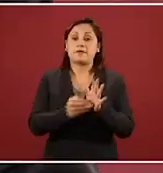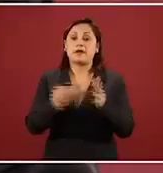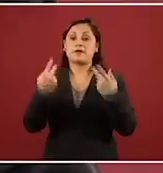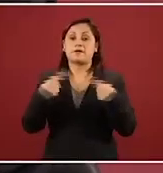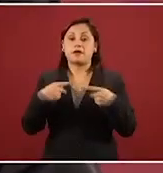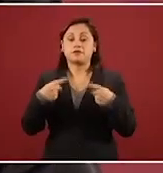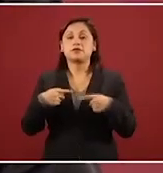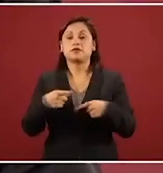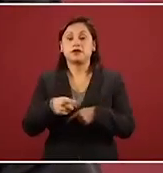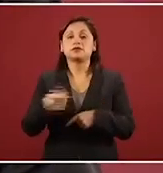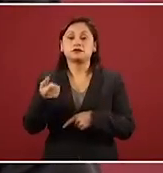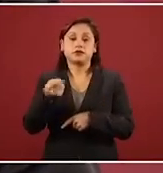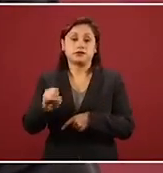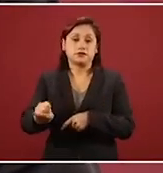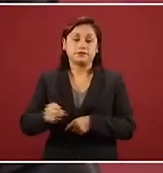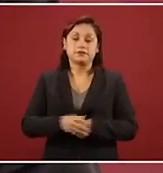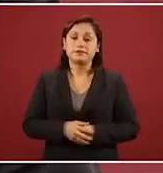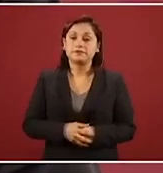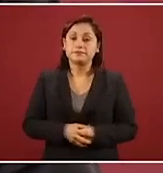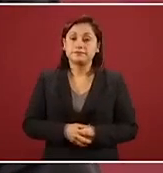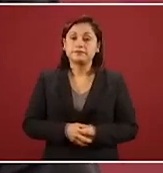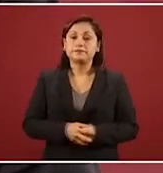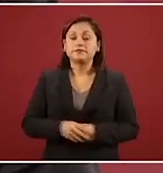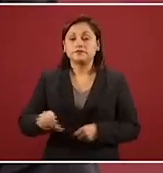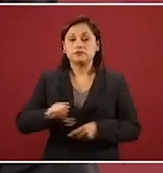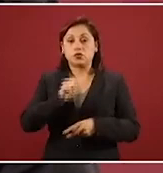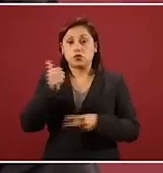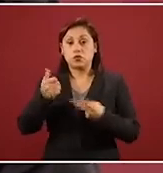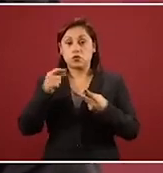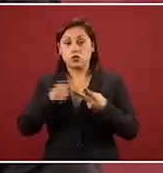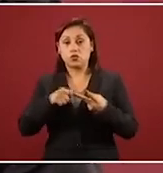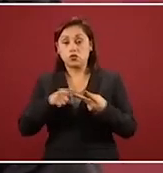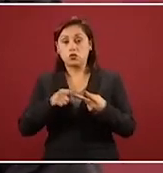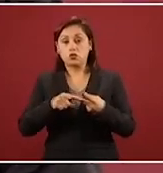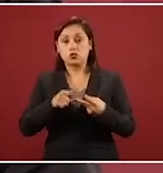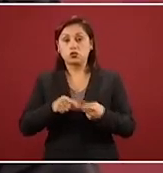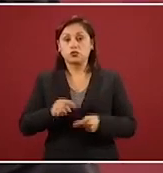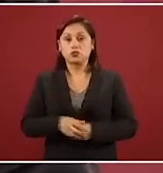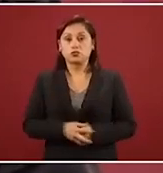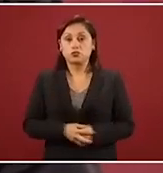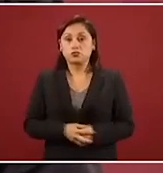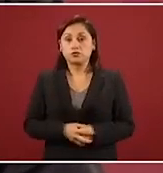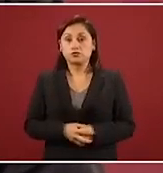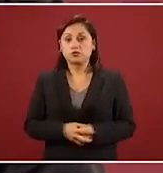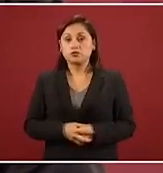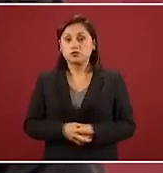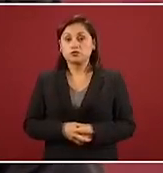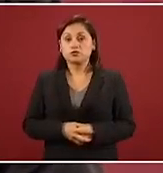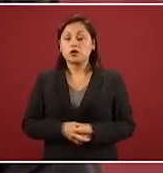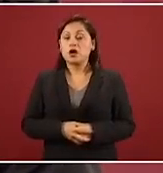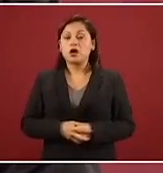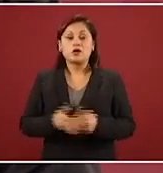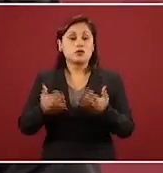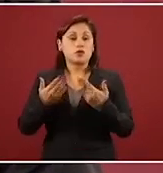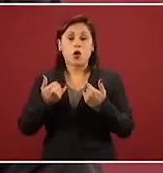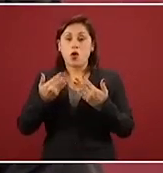Otro dato importante es el que no ha habido desalojos,